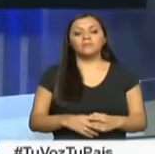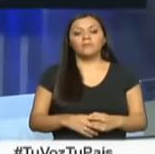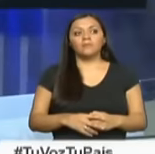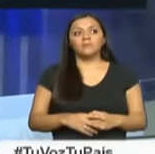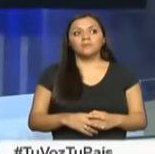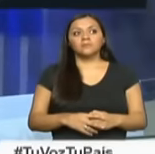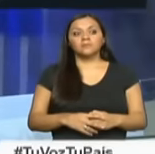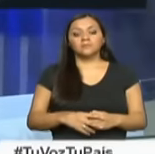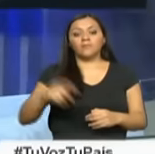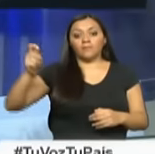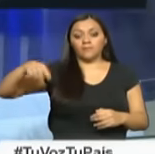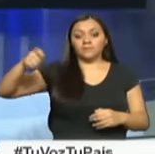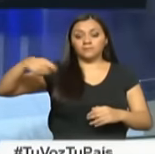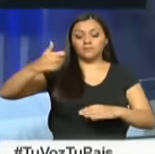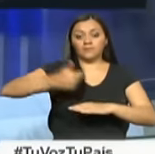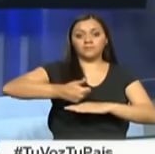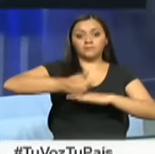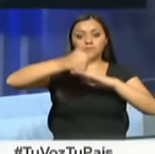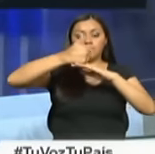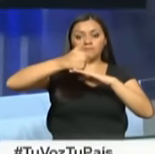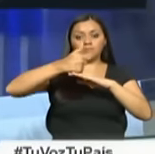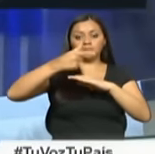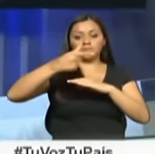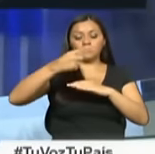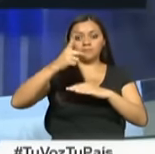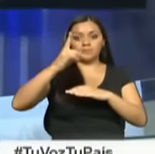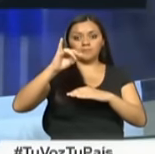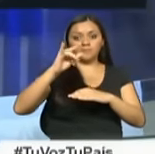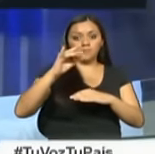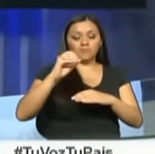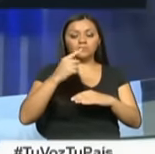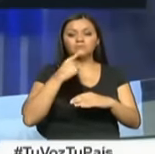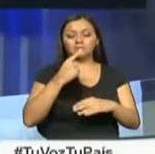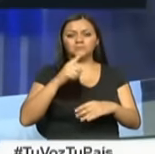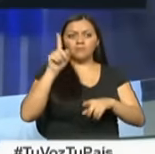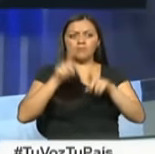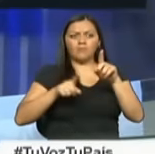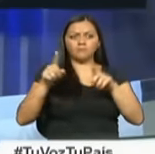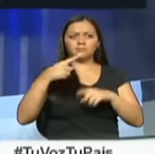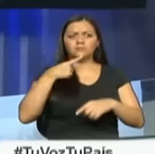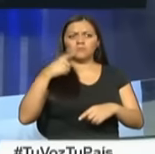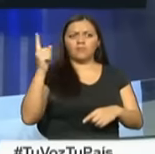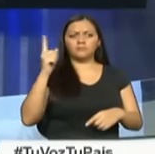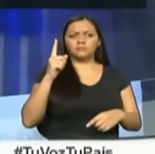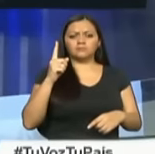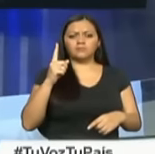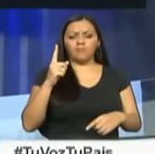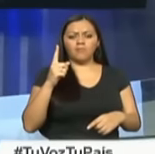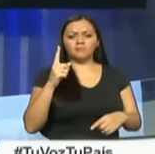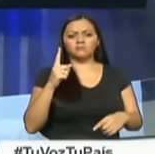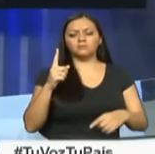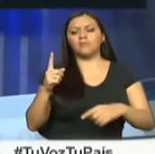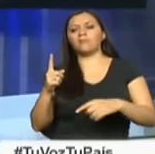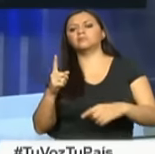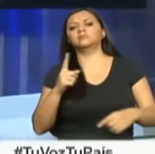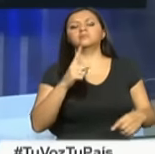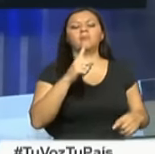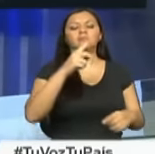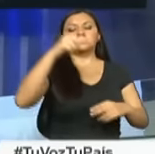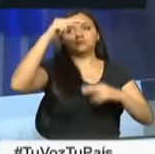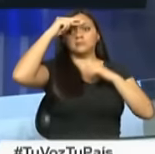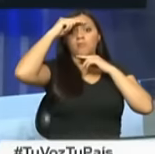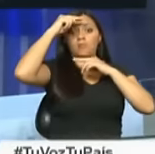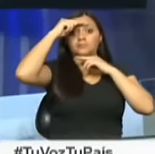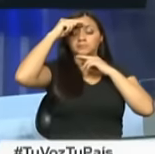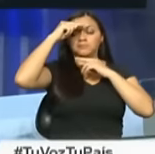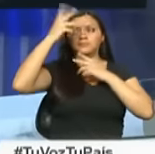Atención, el Procurador General del Estado, Diego García, desestimó las publicaciones aparecidas en varios medios de comunicación nacionales,